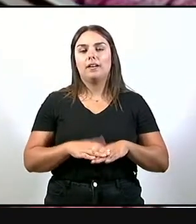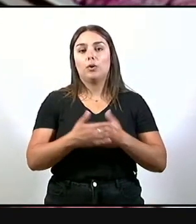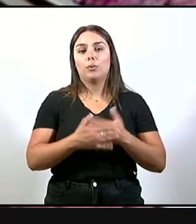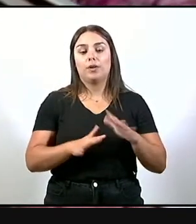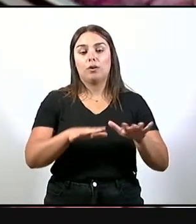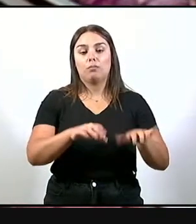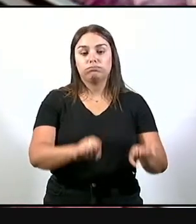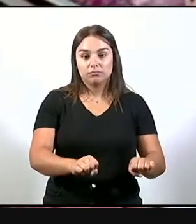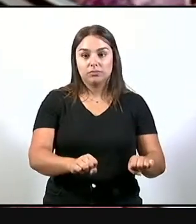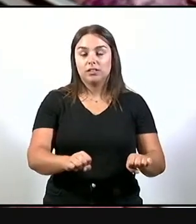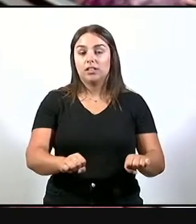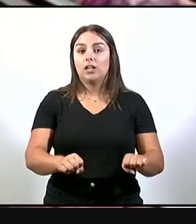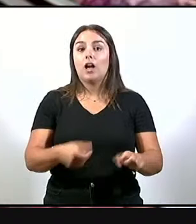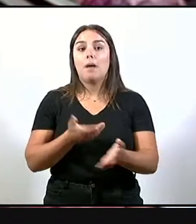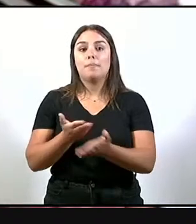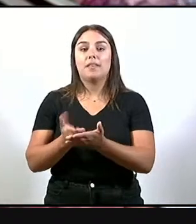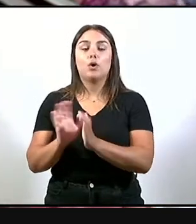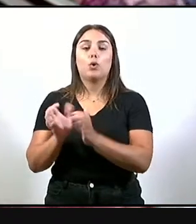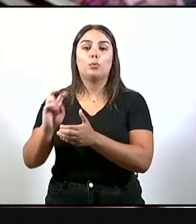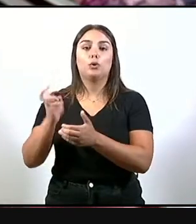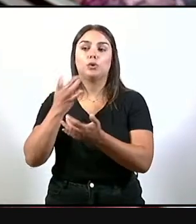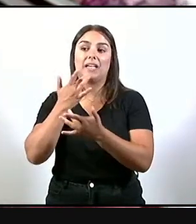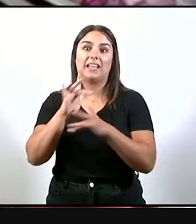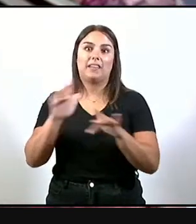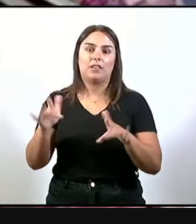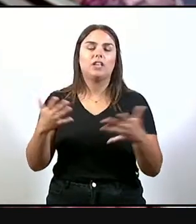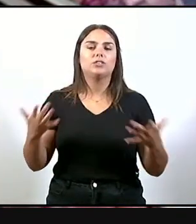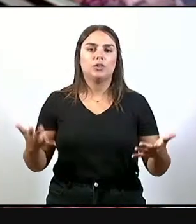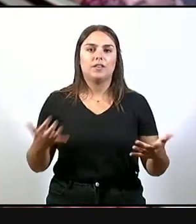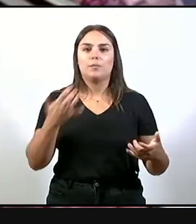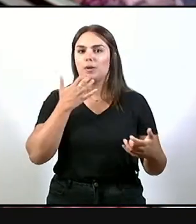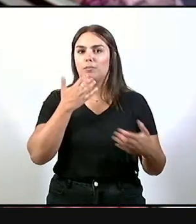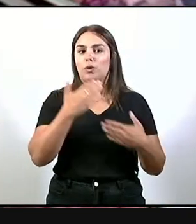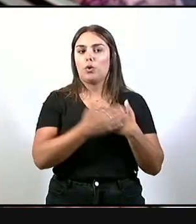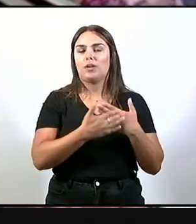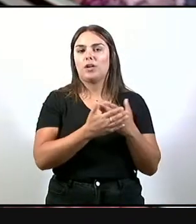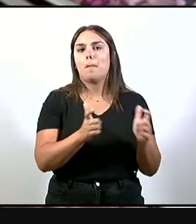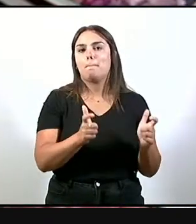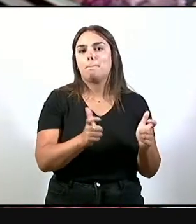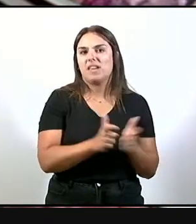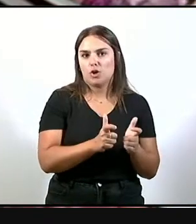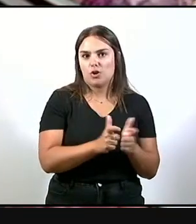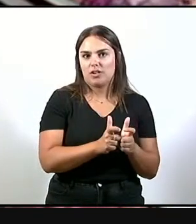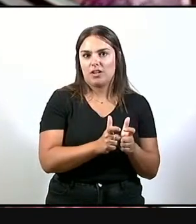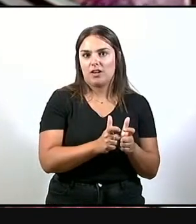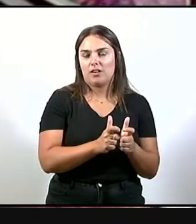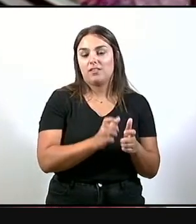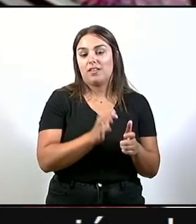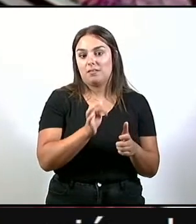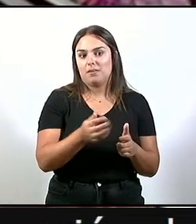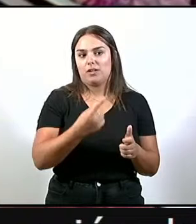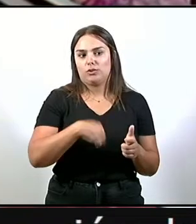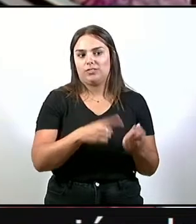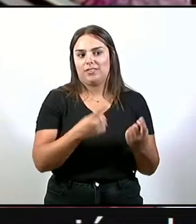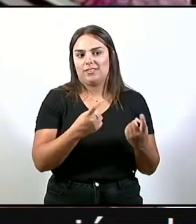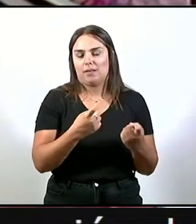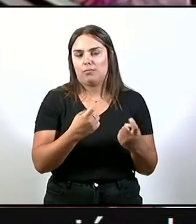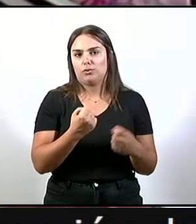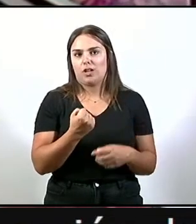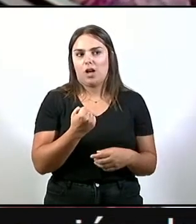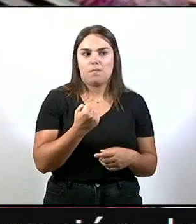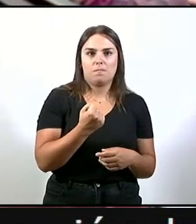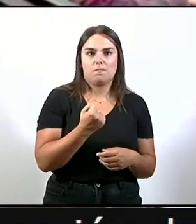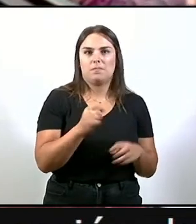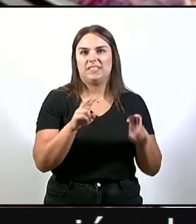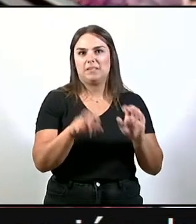grupos parlamentarios. En el caso de que se diera, estaríamos hablando de un gobierno en minoría y además de una minoría en la que necesitaría para todo lo que es